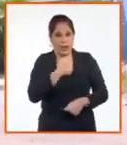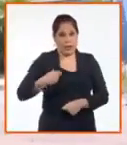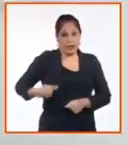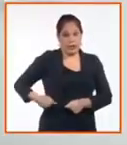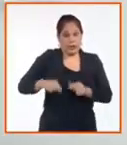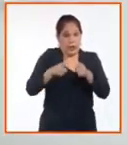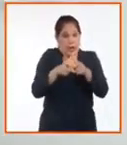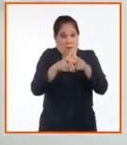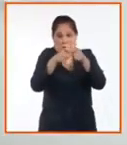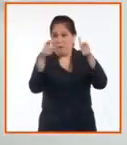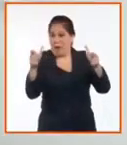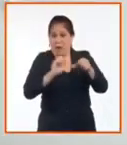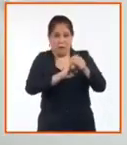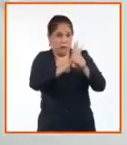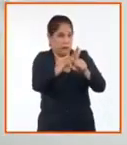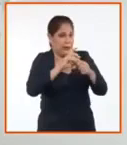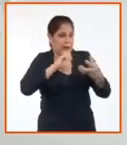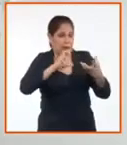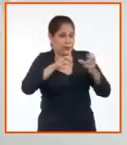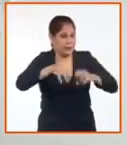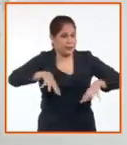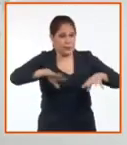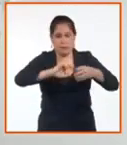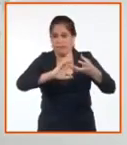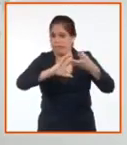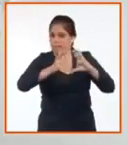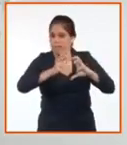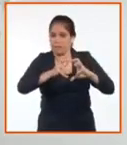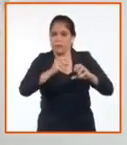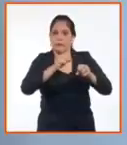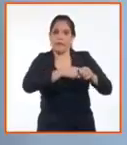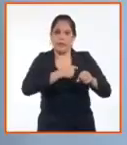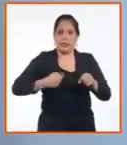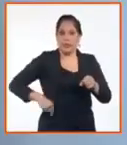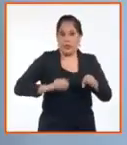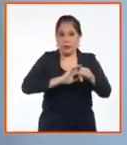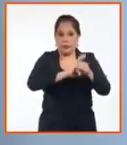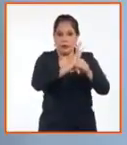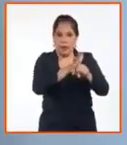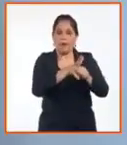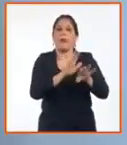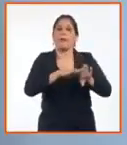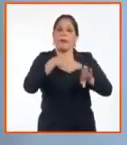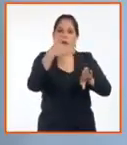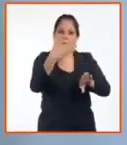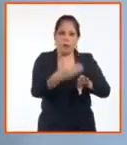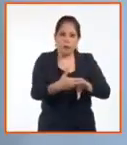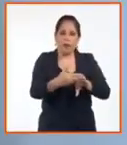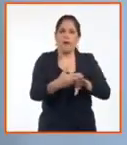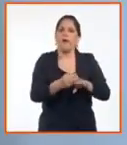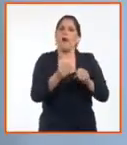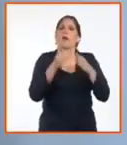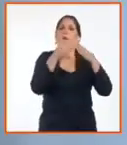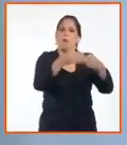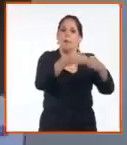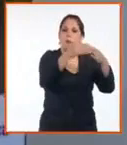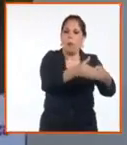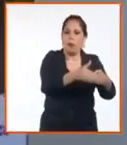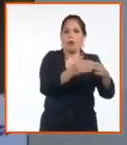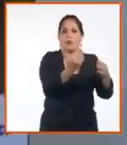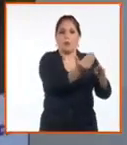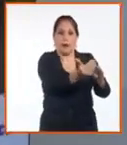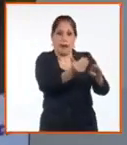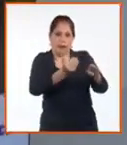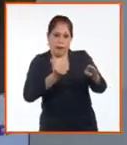que se incrementó su nivel de complejidad y quedó en fábrica y después entonces los movimientos los puestos conseguir la naviera para traer